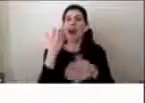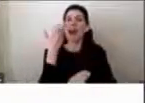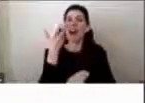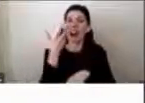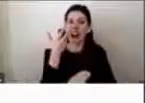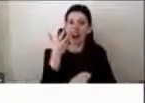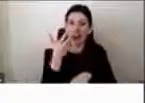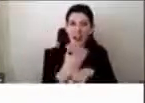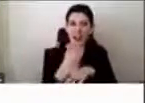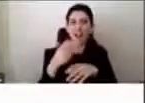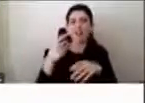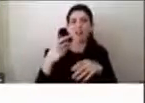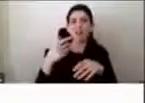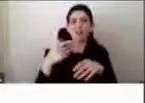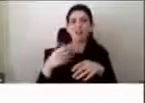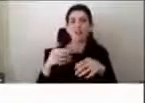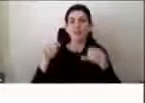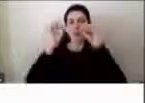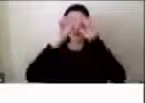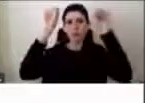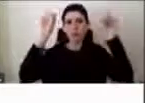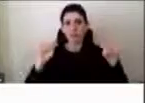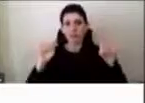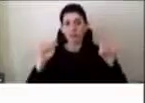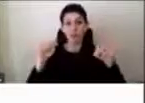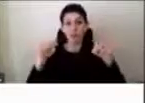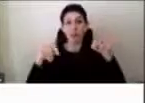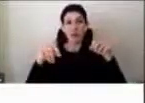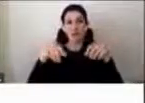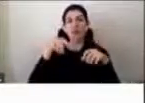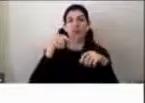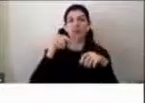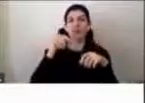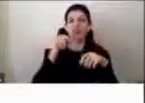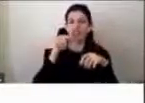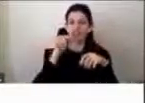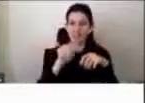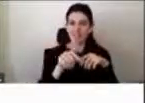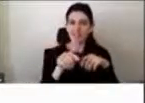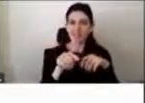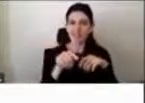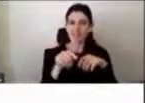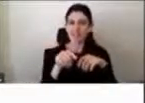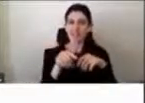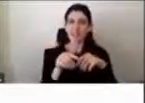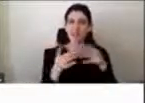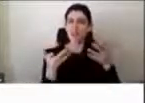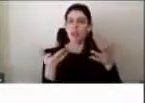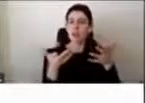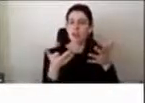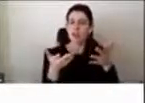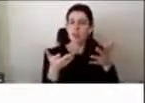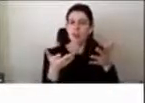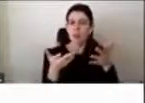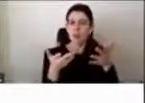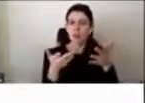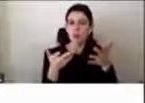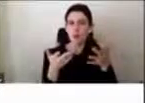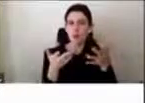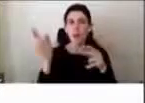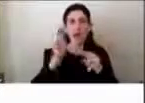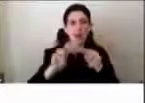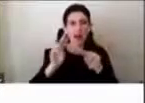sistema nervioso, y ese sistema nervioso va determinando las funcionalidades posibles que tenemos y los repertorios de